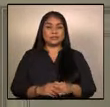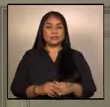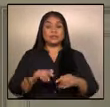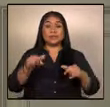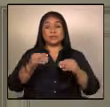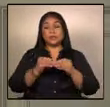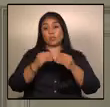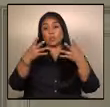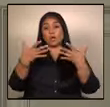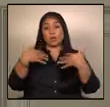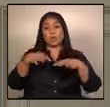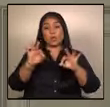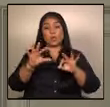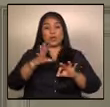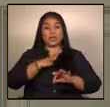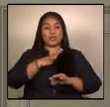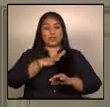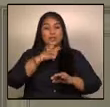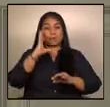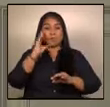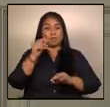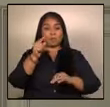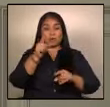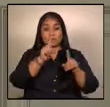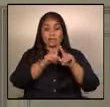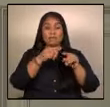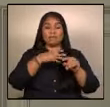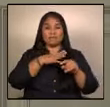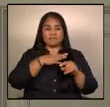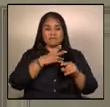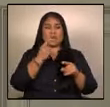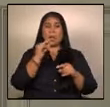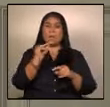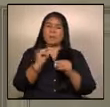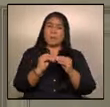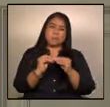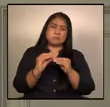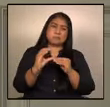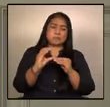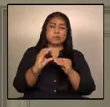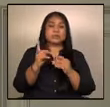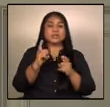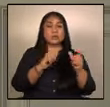Enorme oportunidad que tenemos, ya que incluso con un pequeño aumento en el comercio,